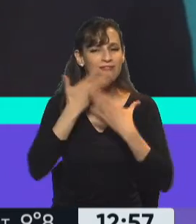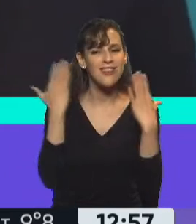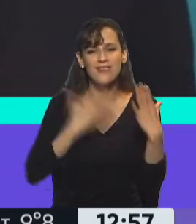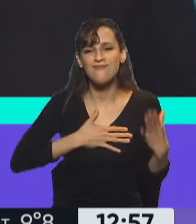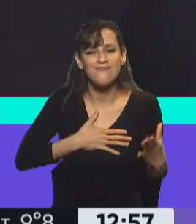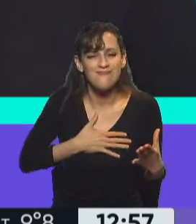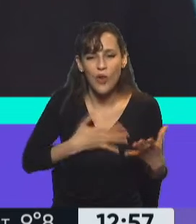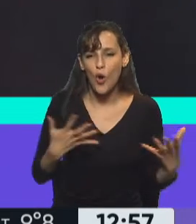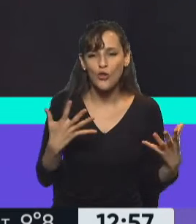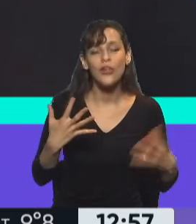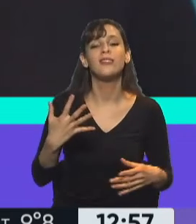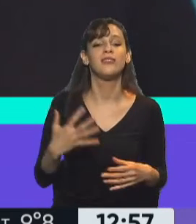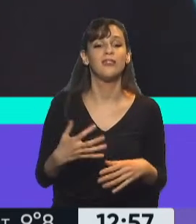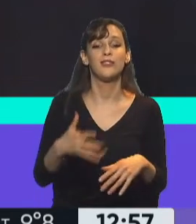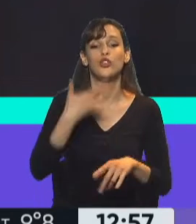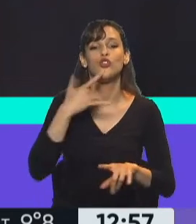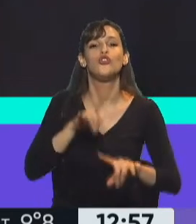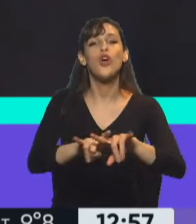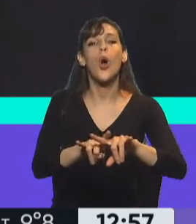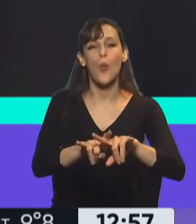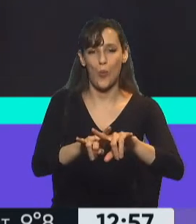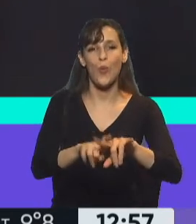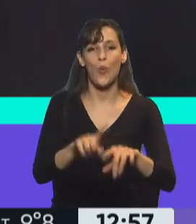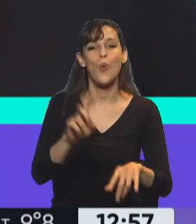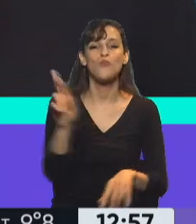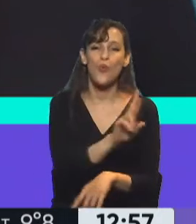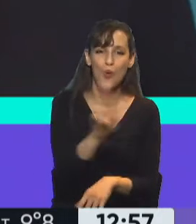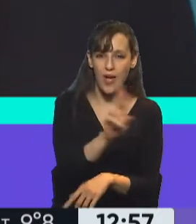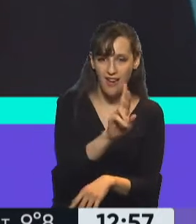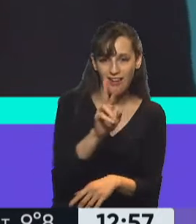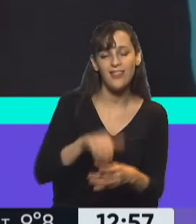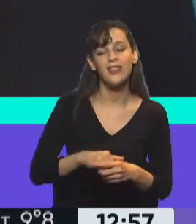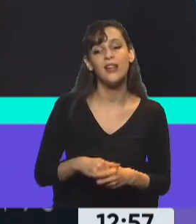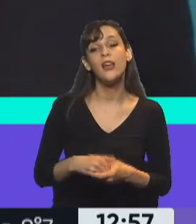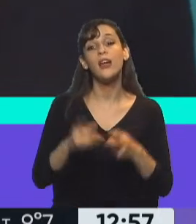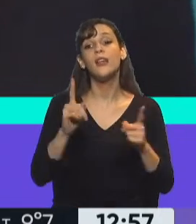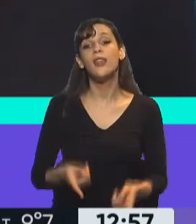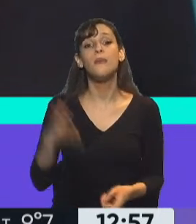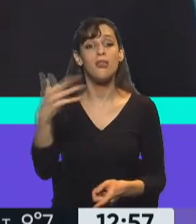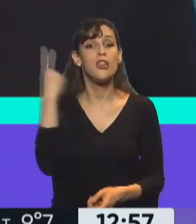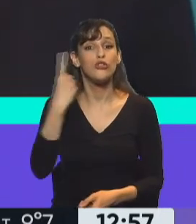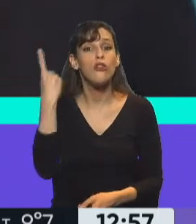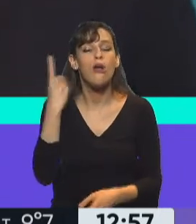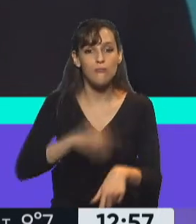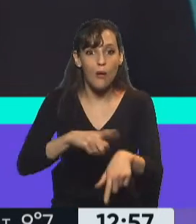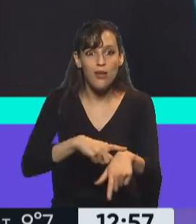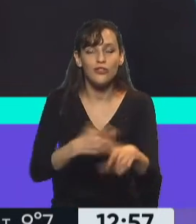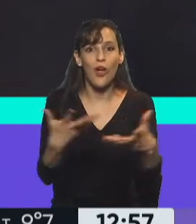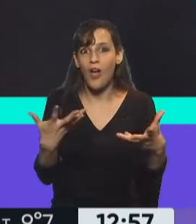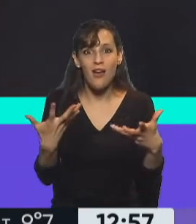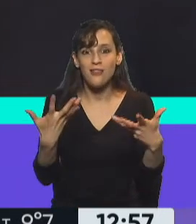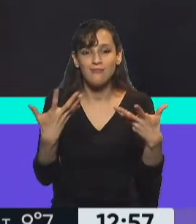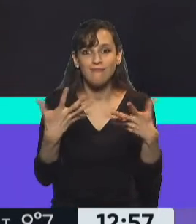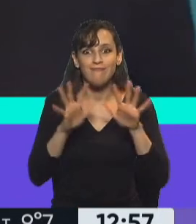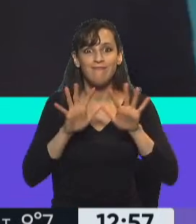dos locas de remate, con Manolo González Gil en la dirección, que también estaba radiante y contento en el momento del estreno, de estar allí en las tablas del